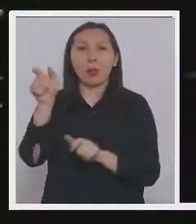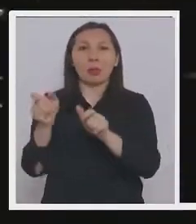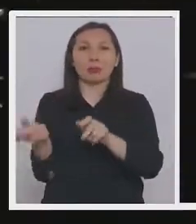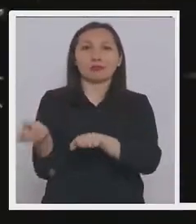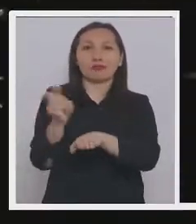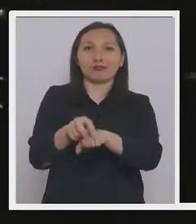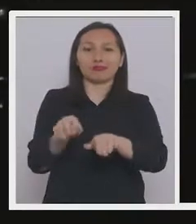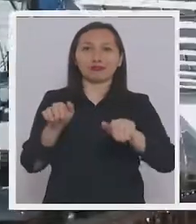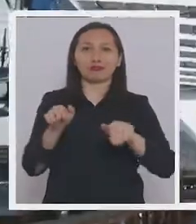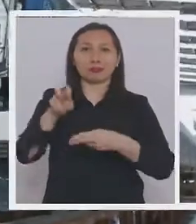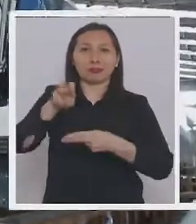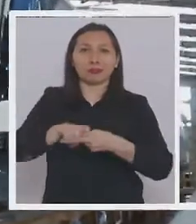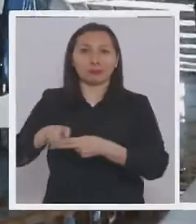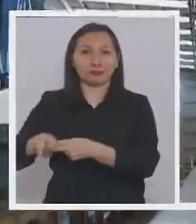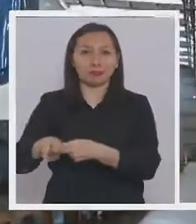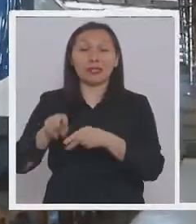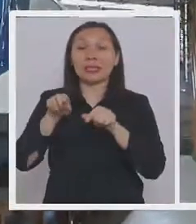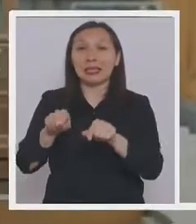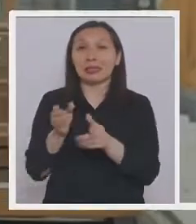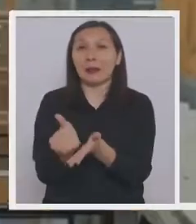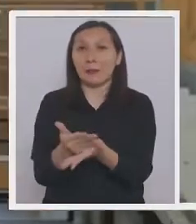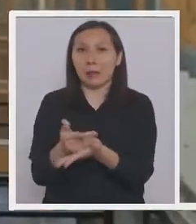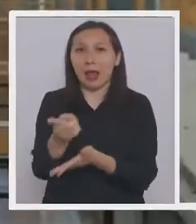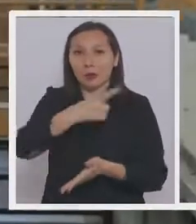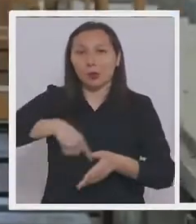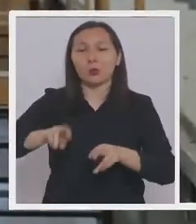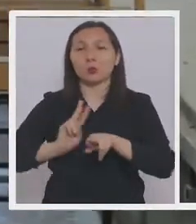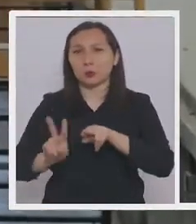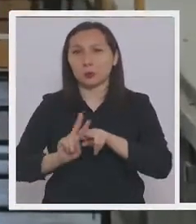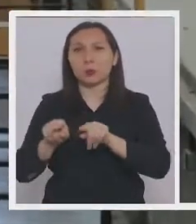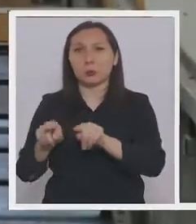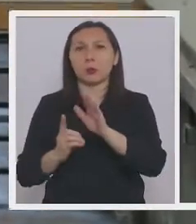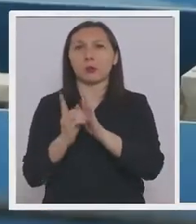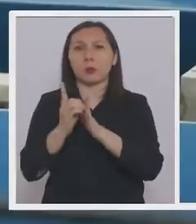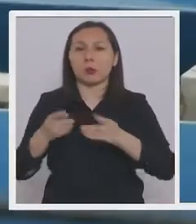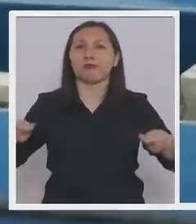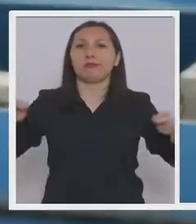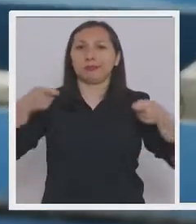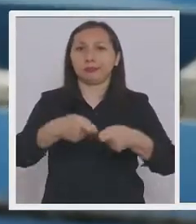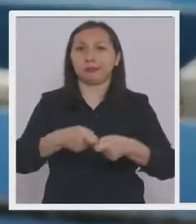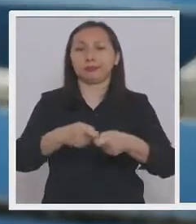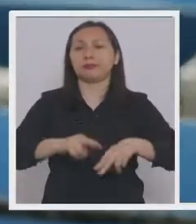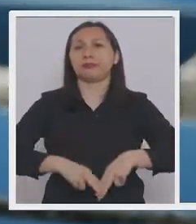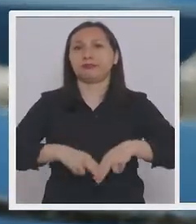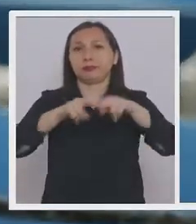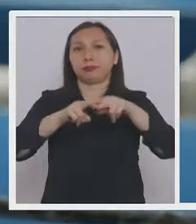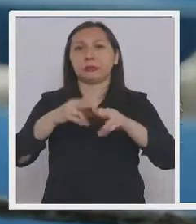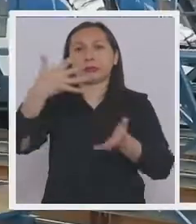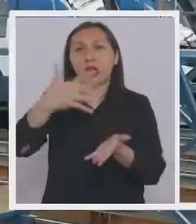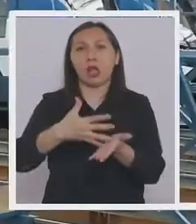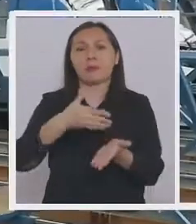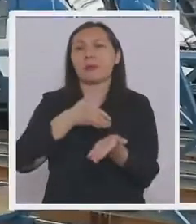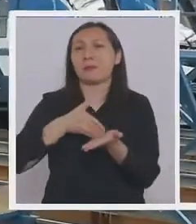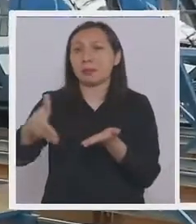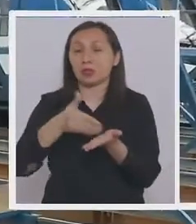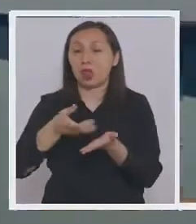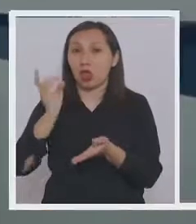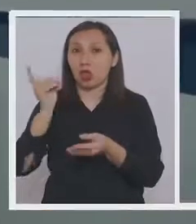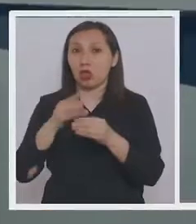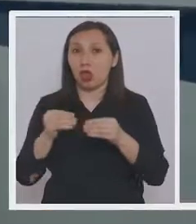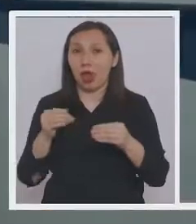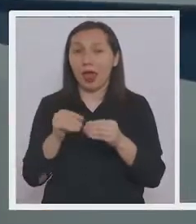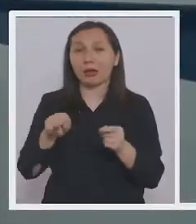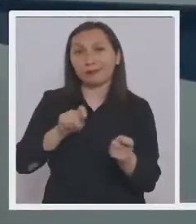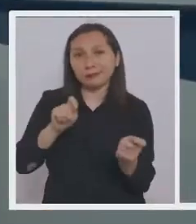pasajeros. Este es un plan que estamos desarrollando que involucra una inversión de más de 5.000 millones de dólares y que